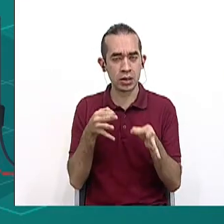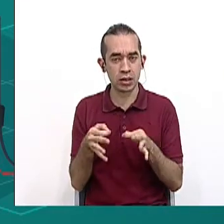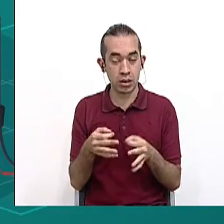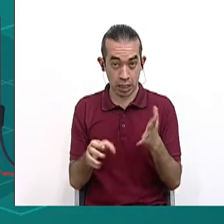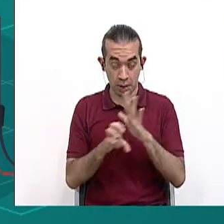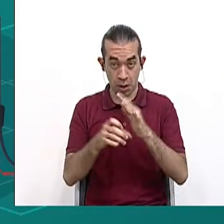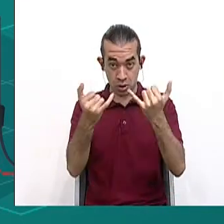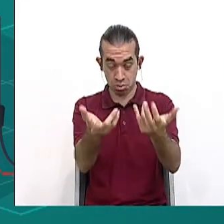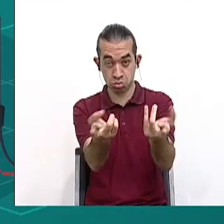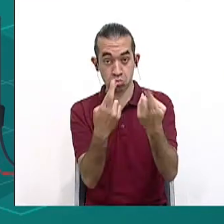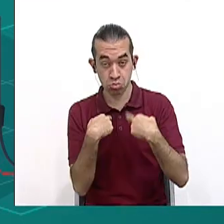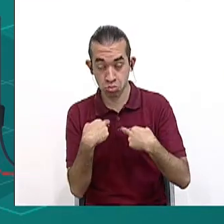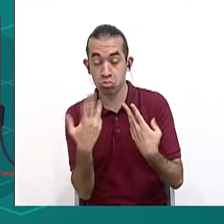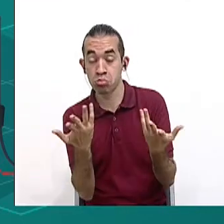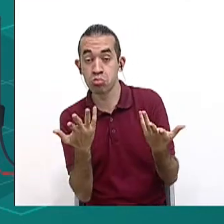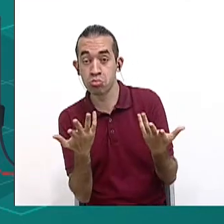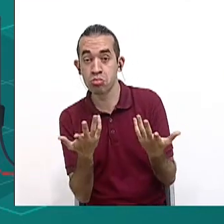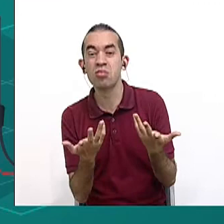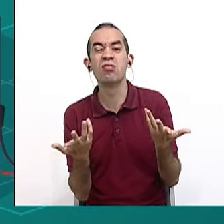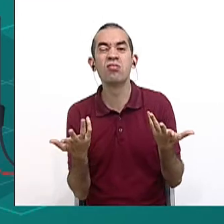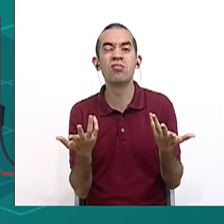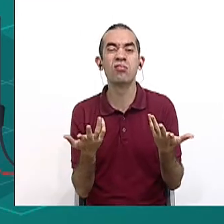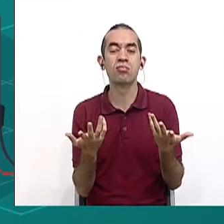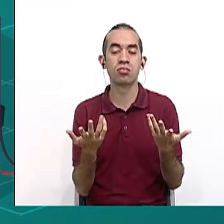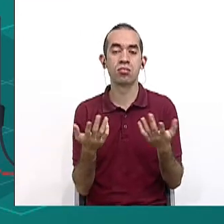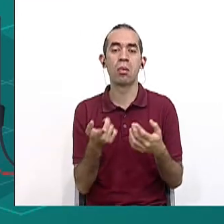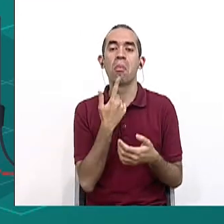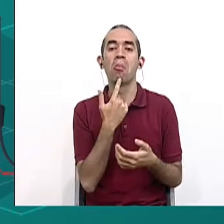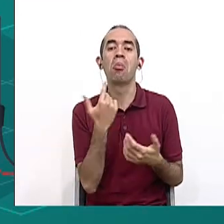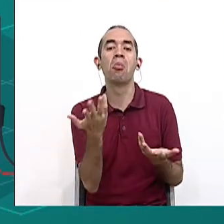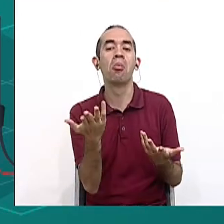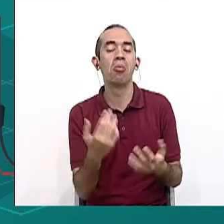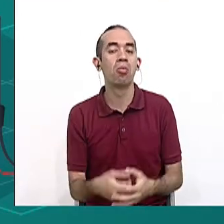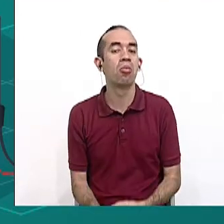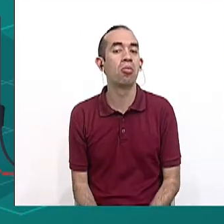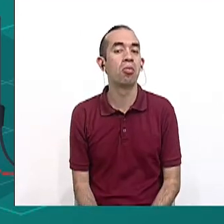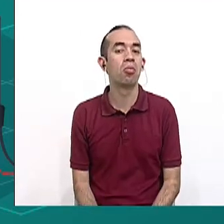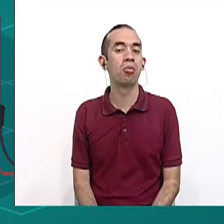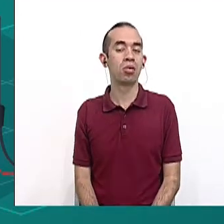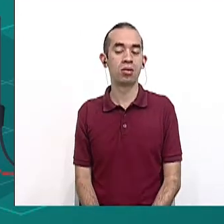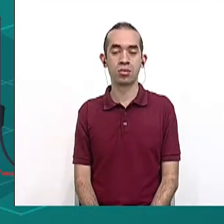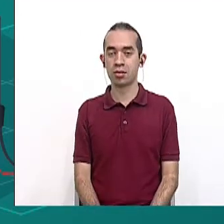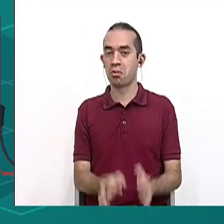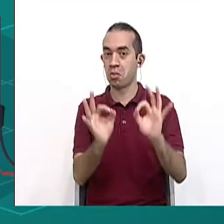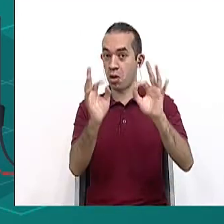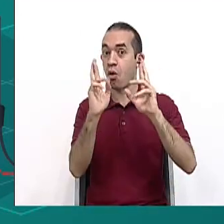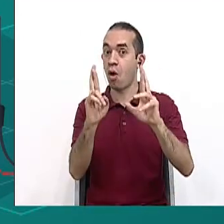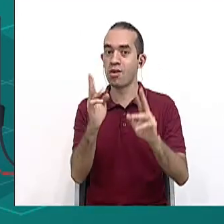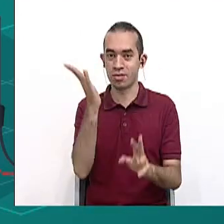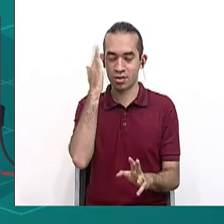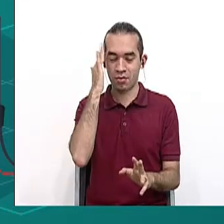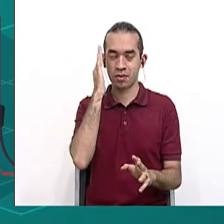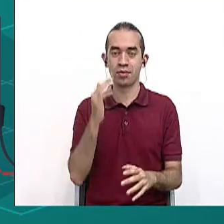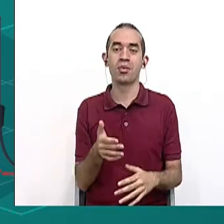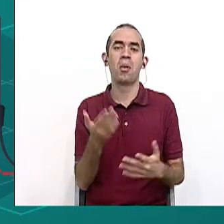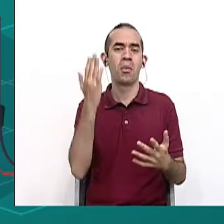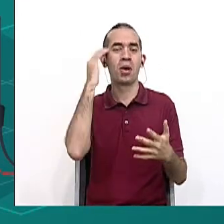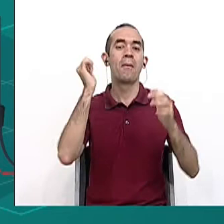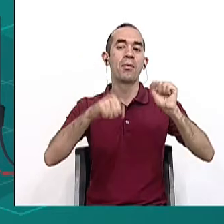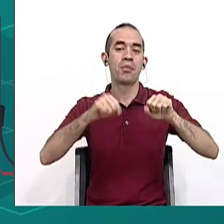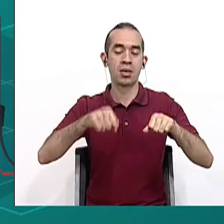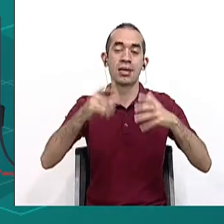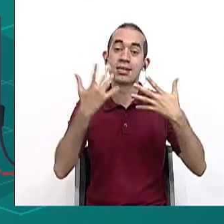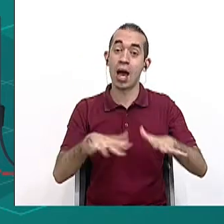momento tuvieran que decirme cuál es esa definición, ¿qué me dirían? Muy bien, yo espero que sí lo sepan, porque probablemente ya